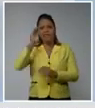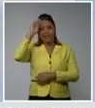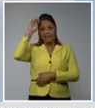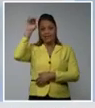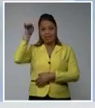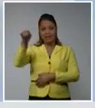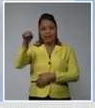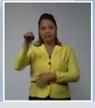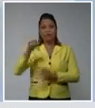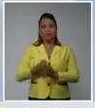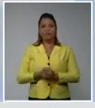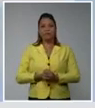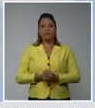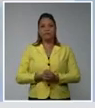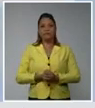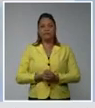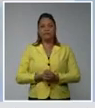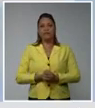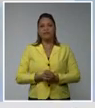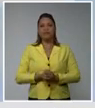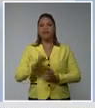hospitales